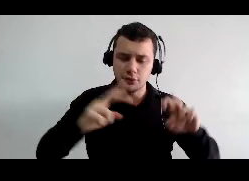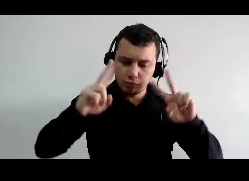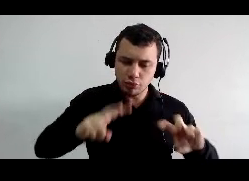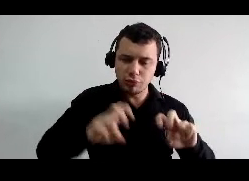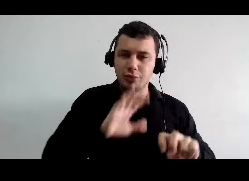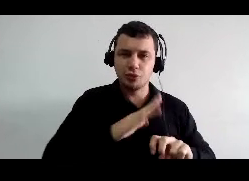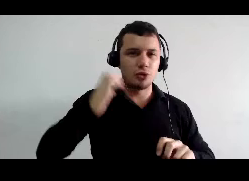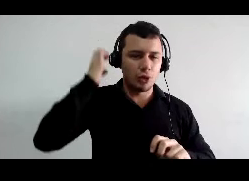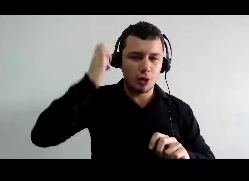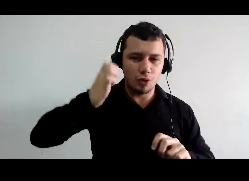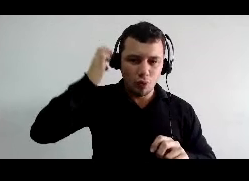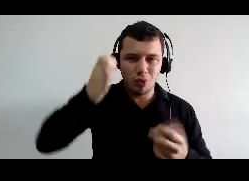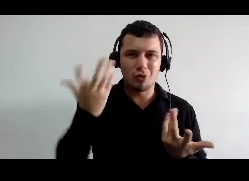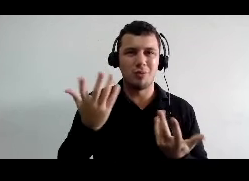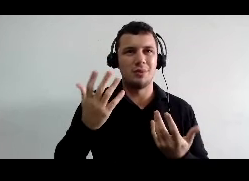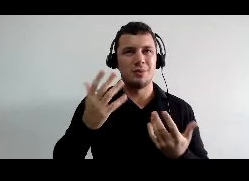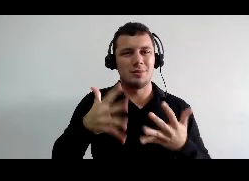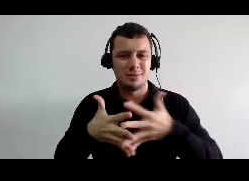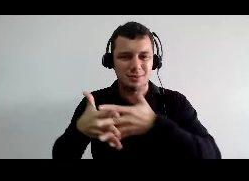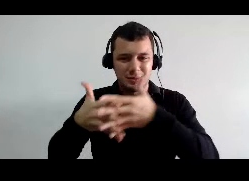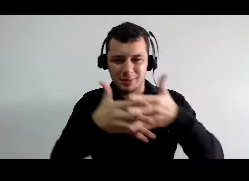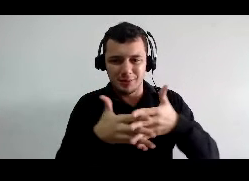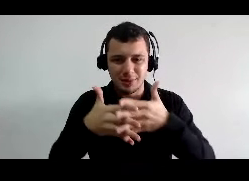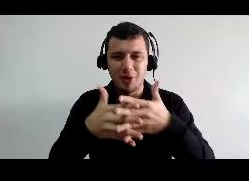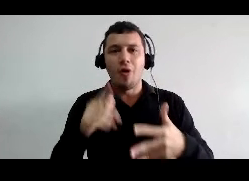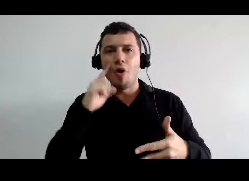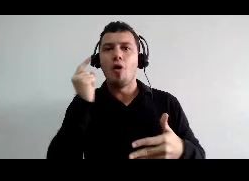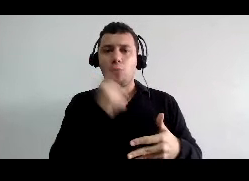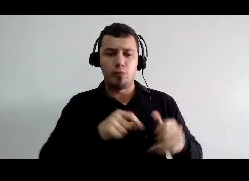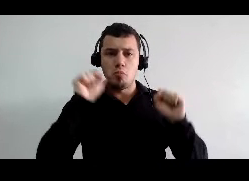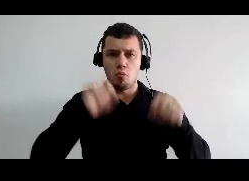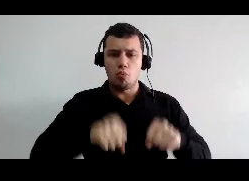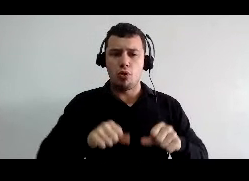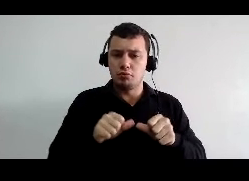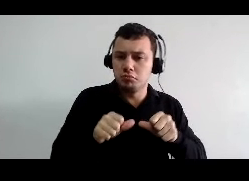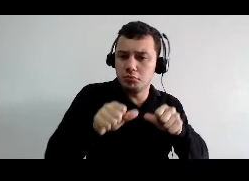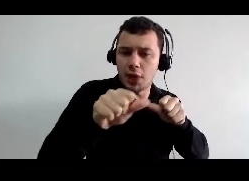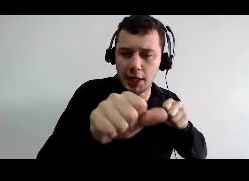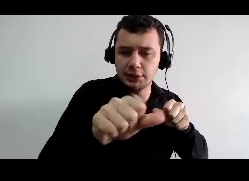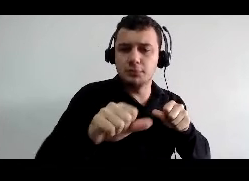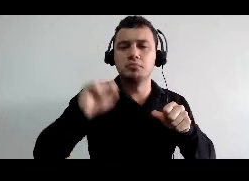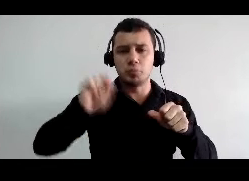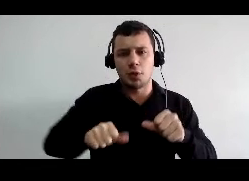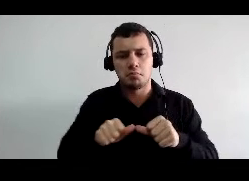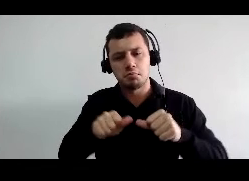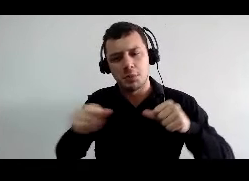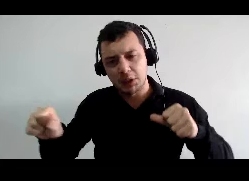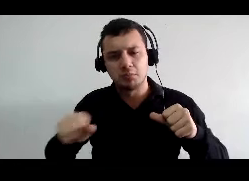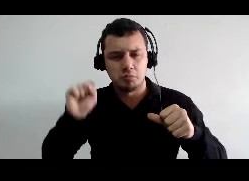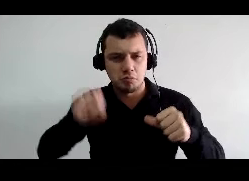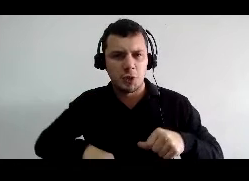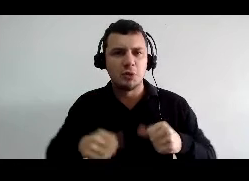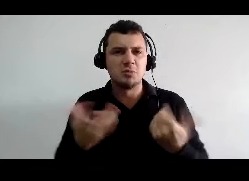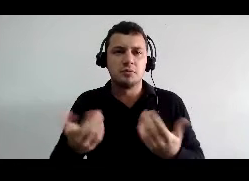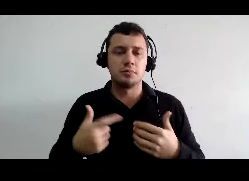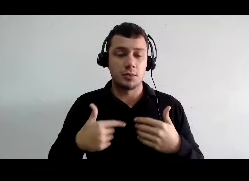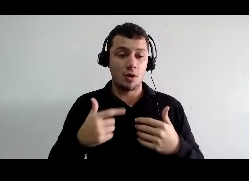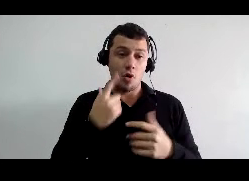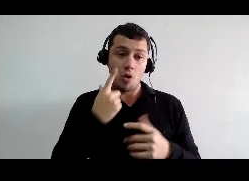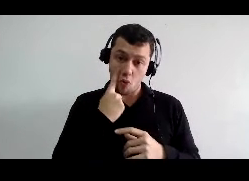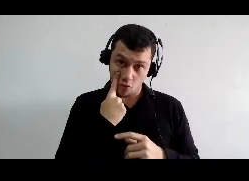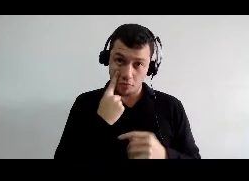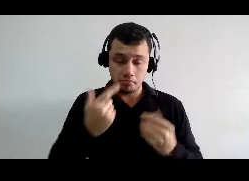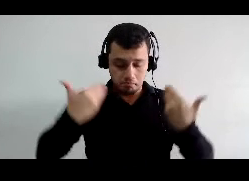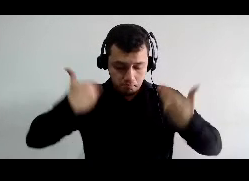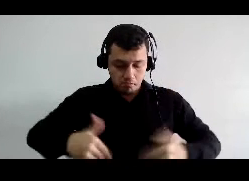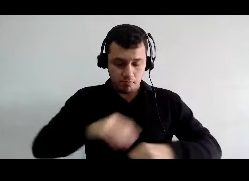sobre estos respiradores y cómo darle una larga vida. No se puede hacer uso extendido, ejemplo, de las batas